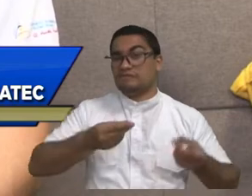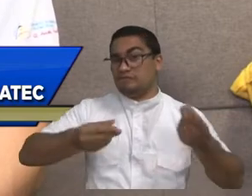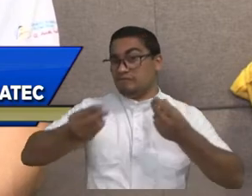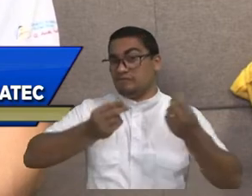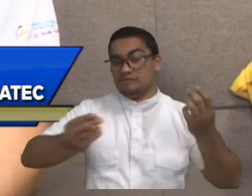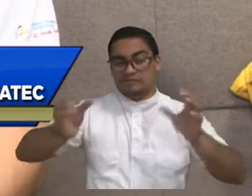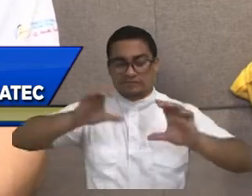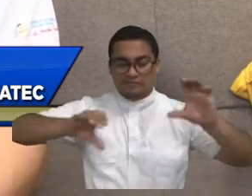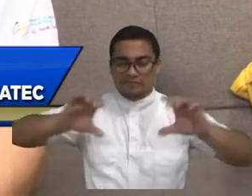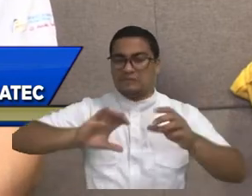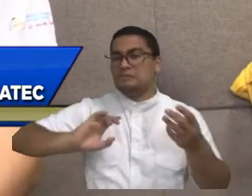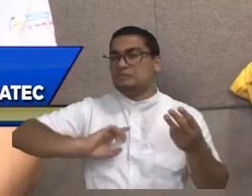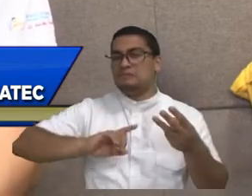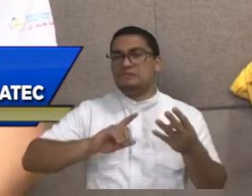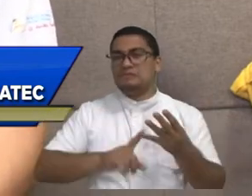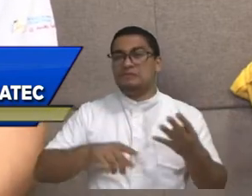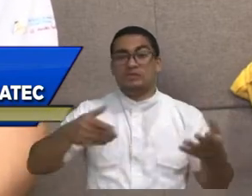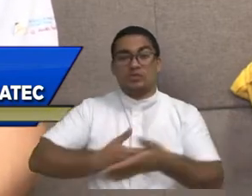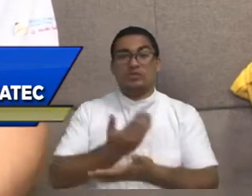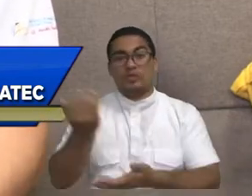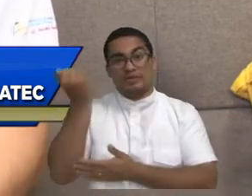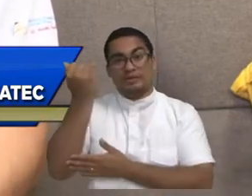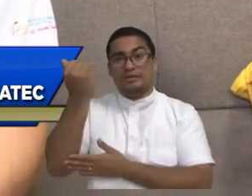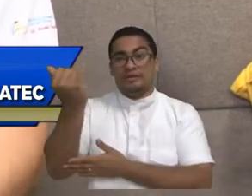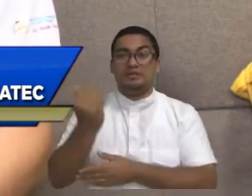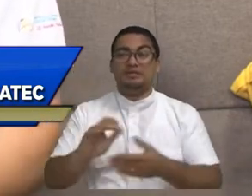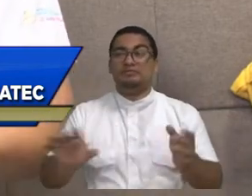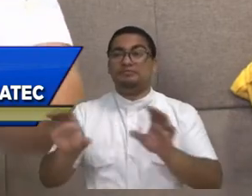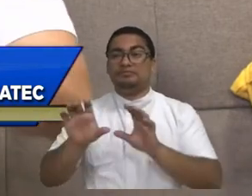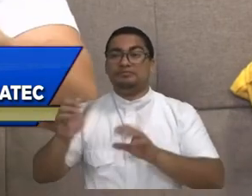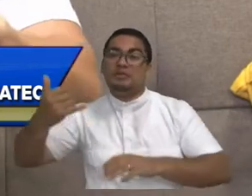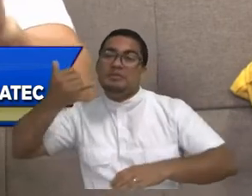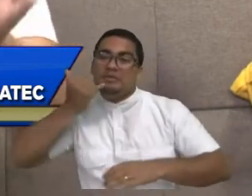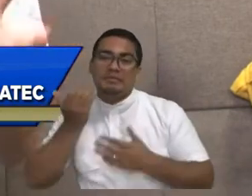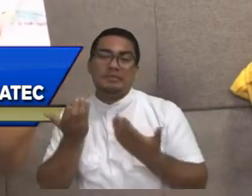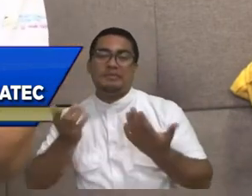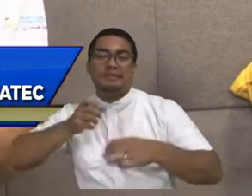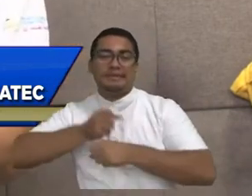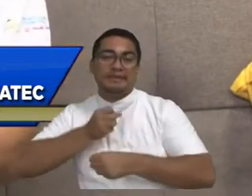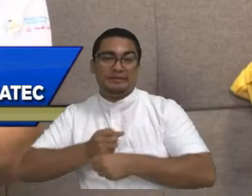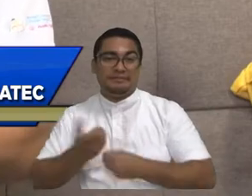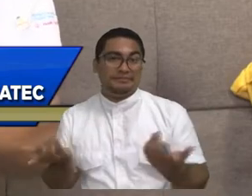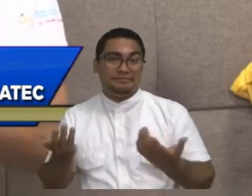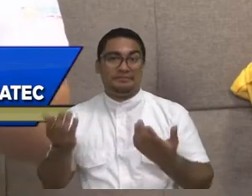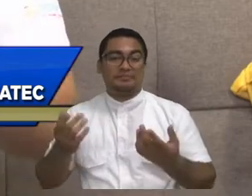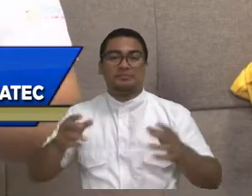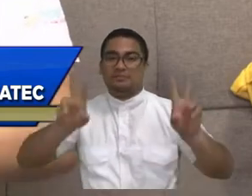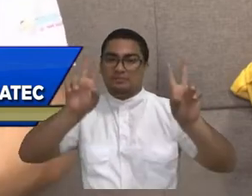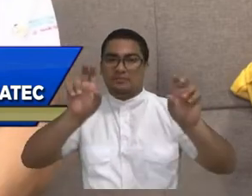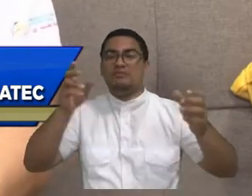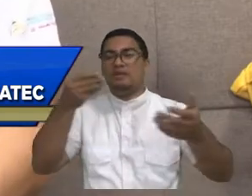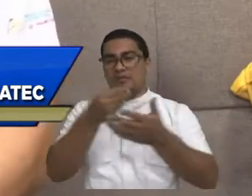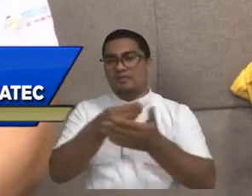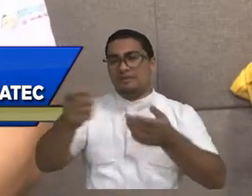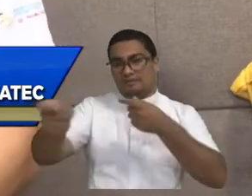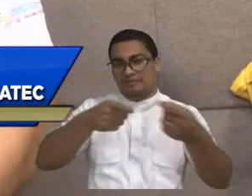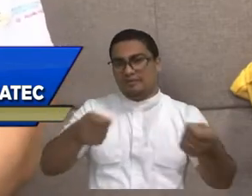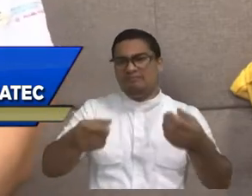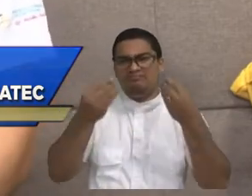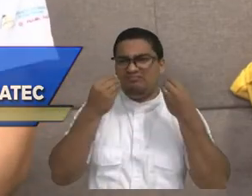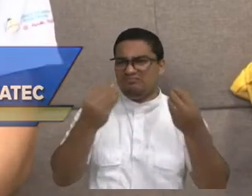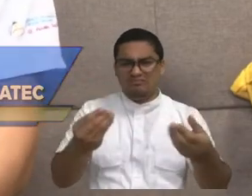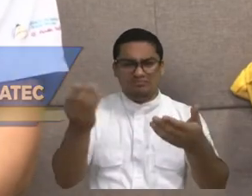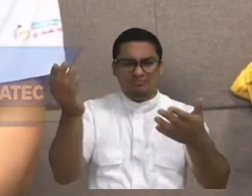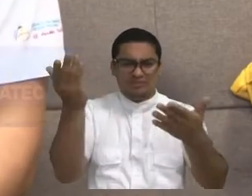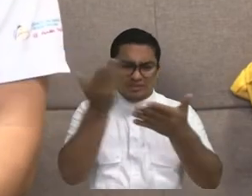y la tecnología las ciencias tecnológicas entonces ese es el sector comercio y en la cantidad de carreras grandes pues